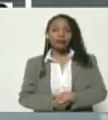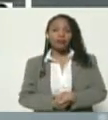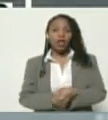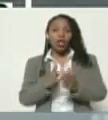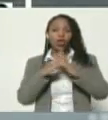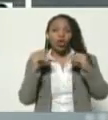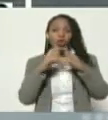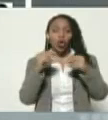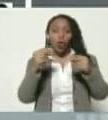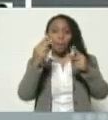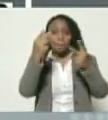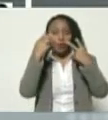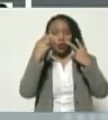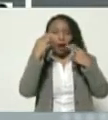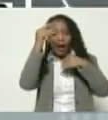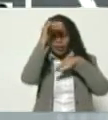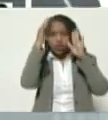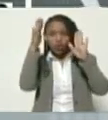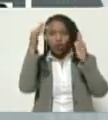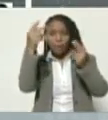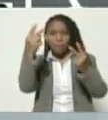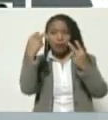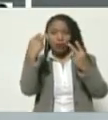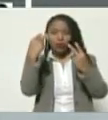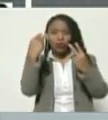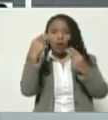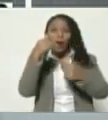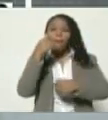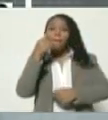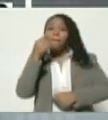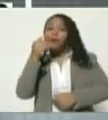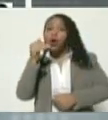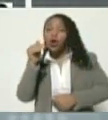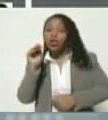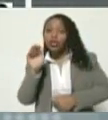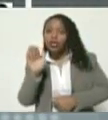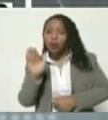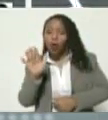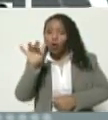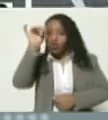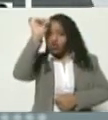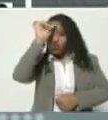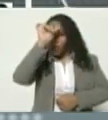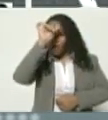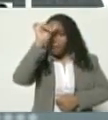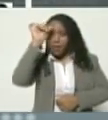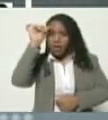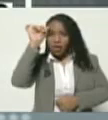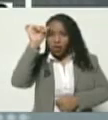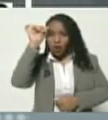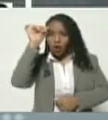todos los que me escuchan. El próximo domingo,